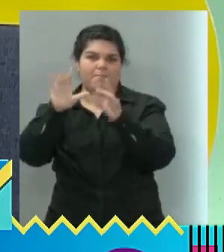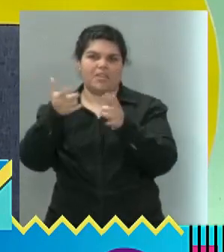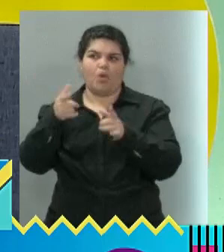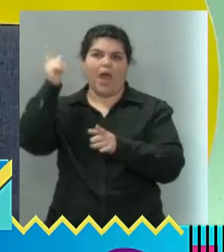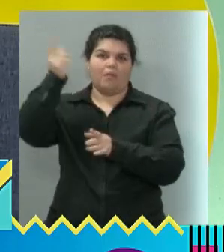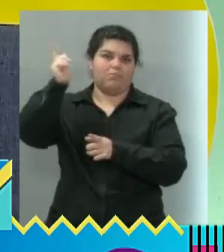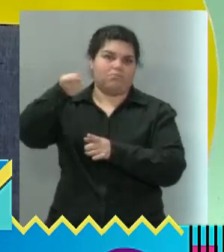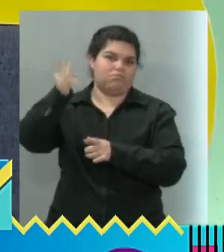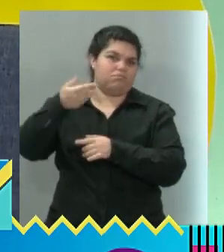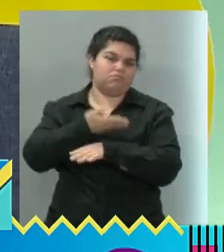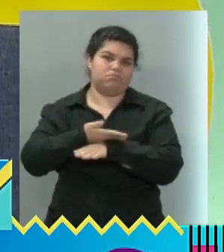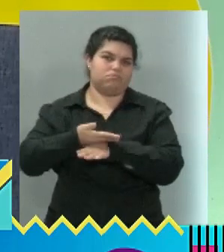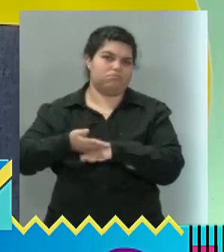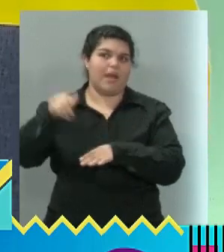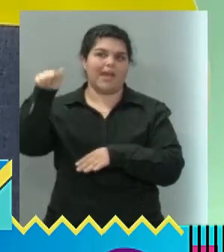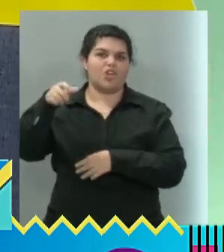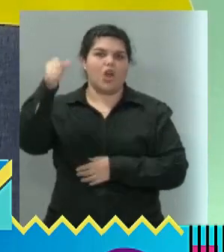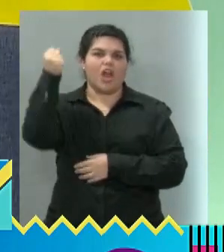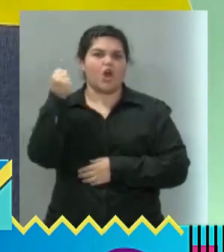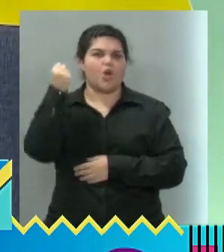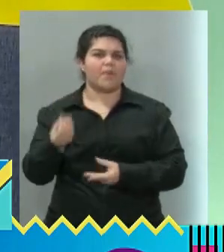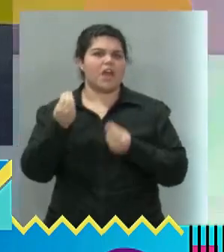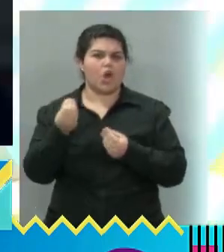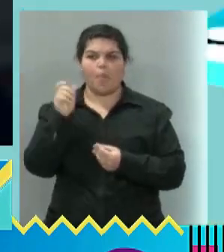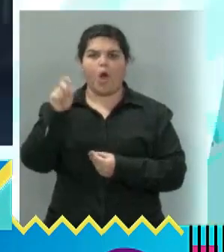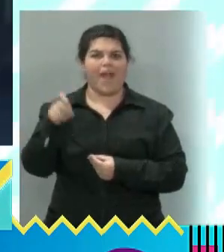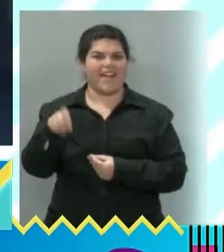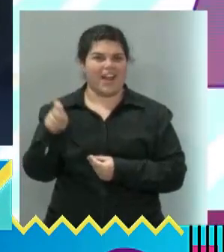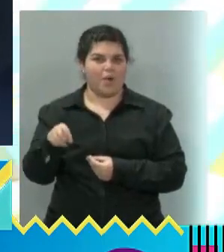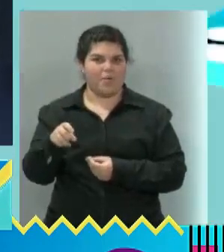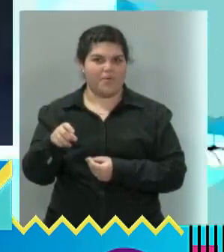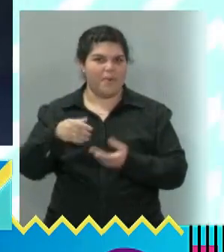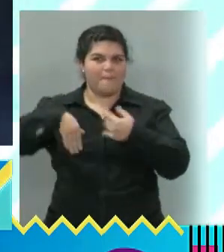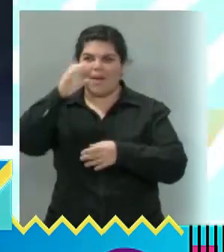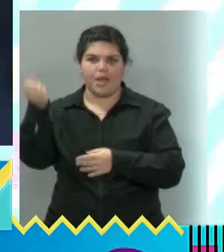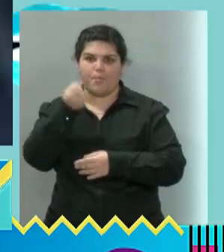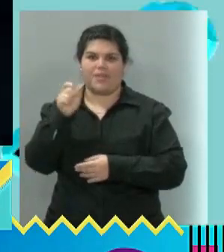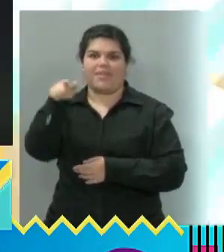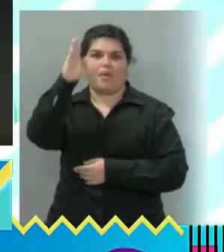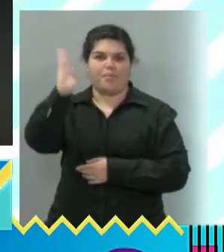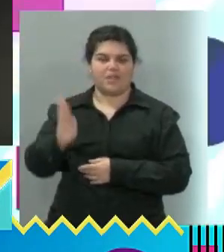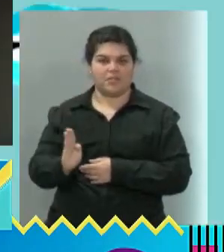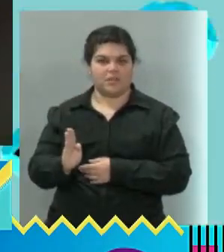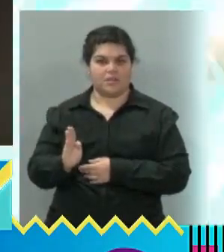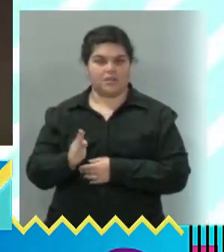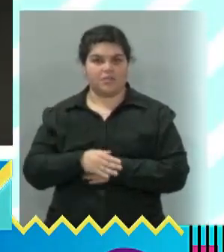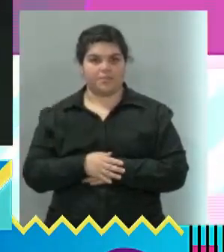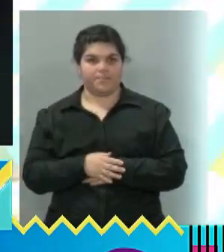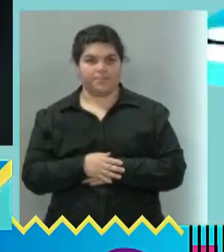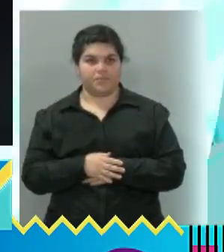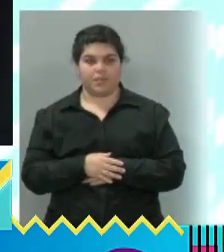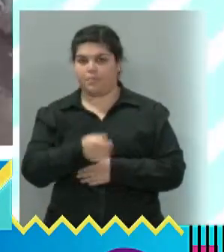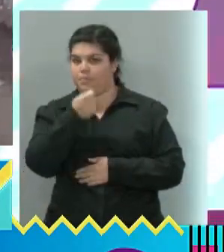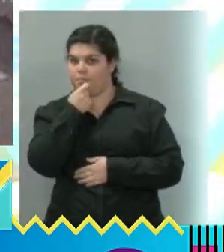está basada en la esclavitud. Por lo tanto, si nosotros, estoy hablando como si fuera parte de ellos, ¿no? Si